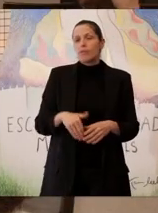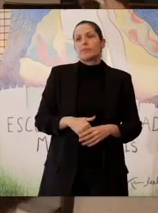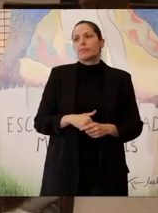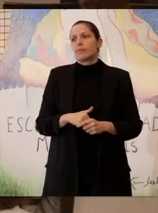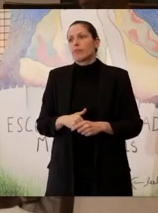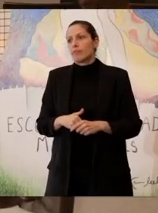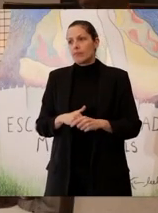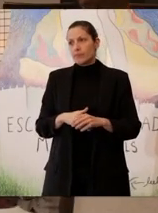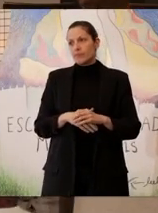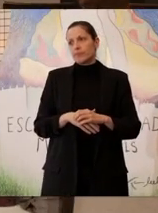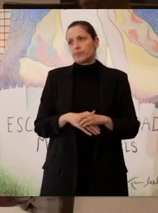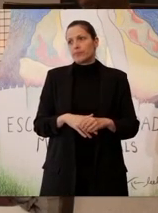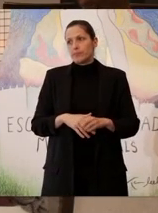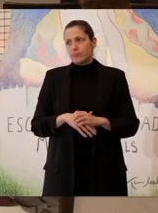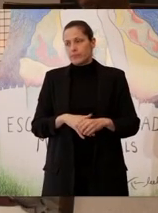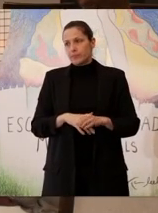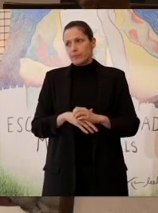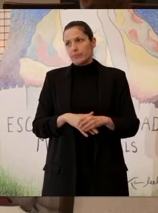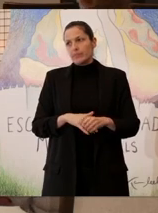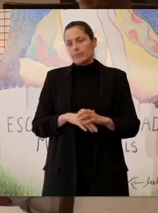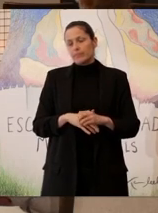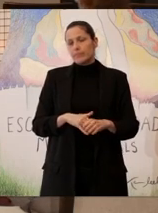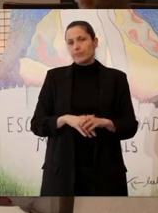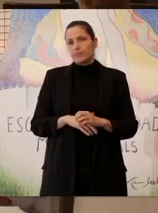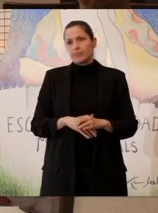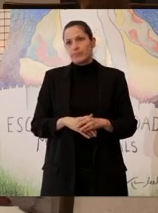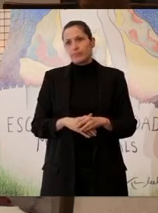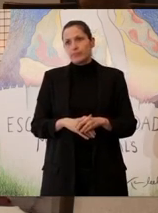Sí. Ahí viene la compañera.